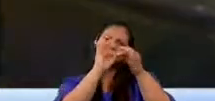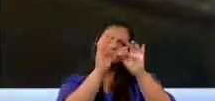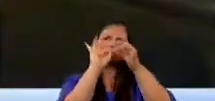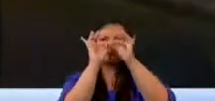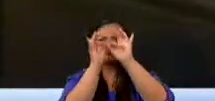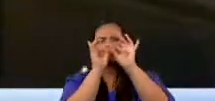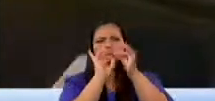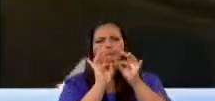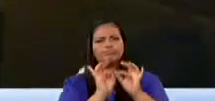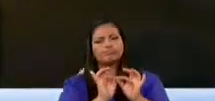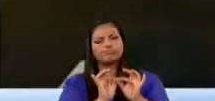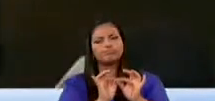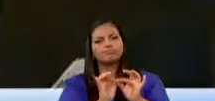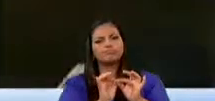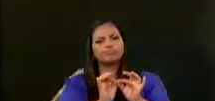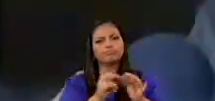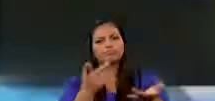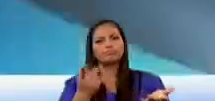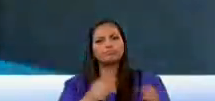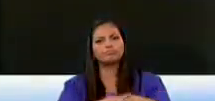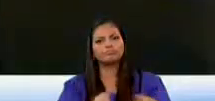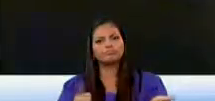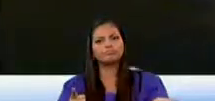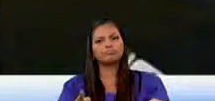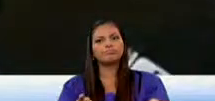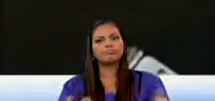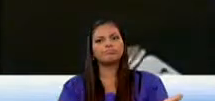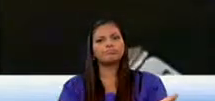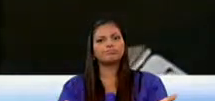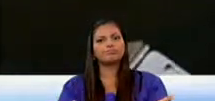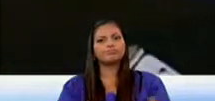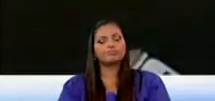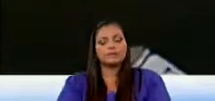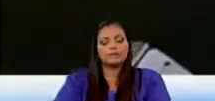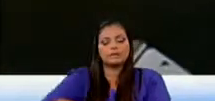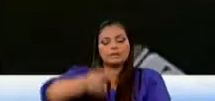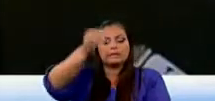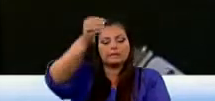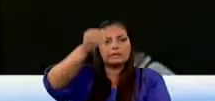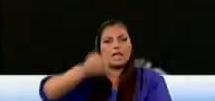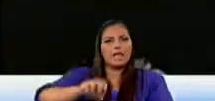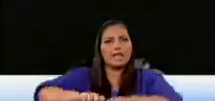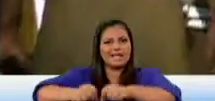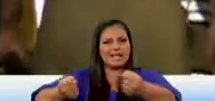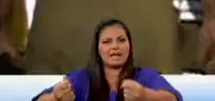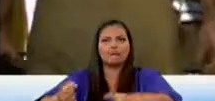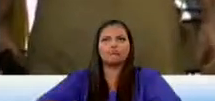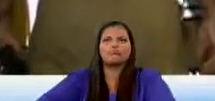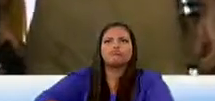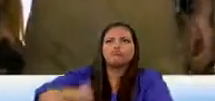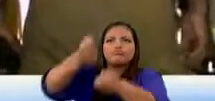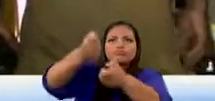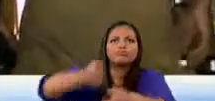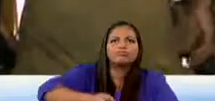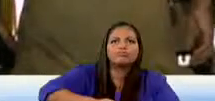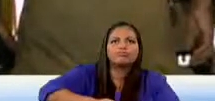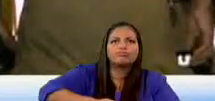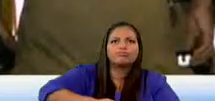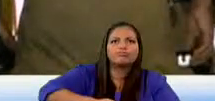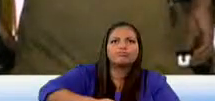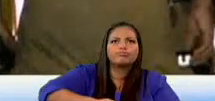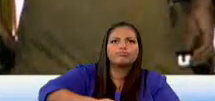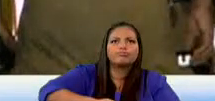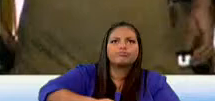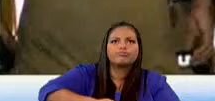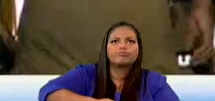estado sostenida solamente con caña gadúa, pero esto ha cedido. Pese a que el cuerpo de